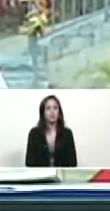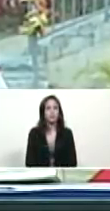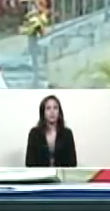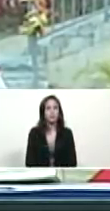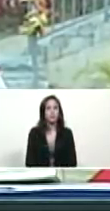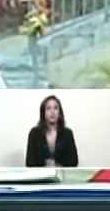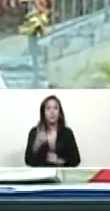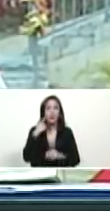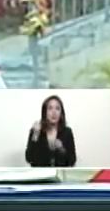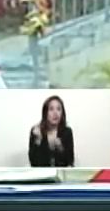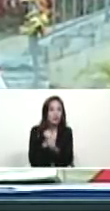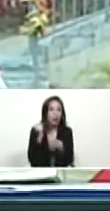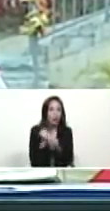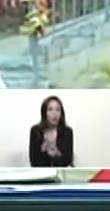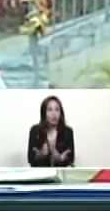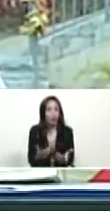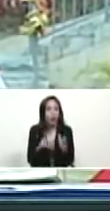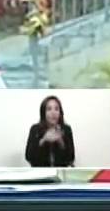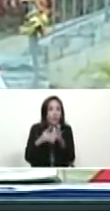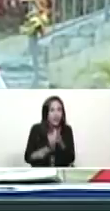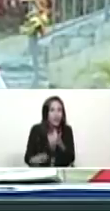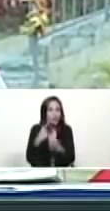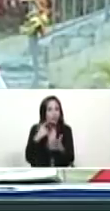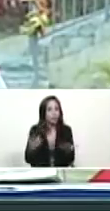El trabajo, el derecho al trabajo,